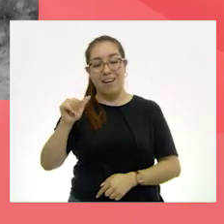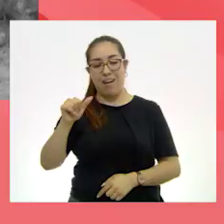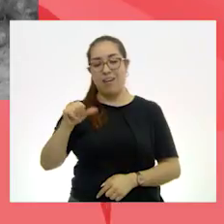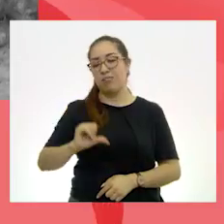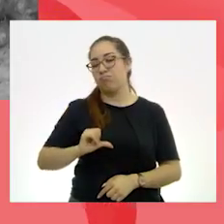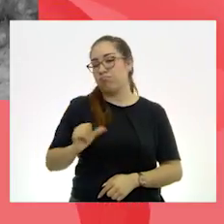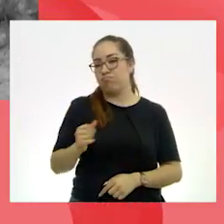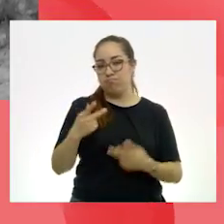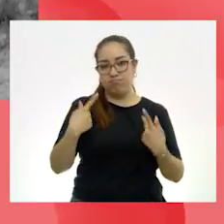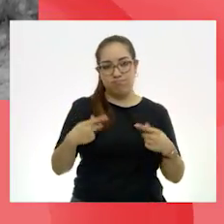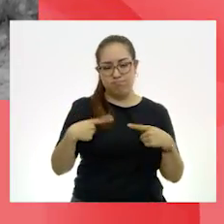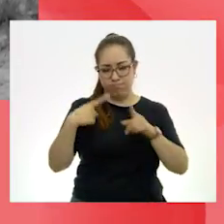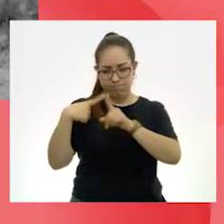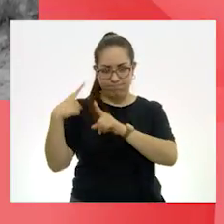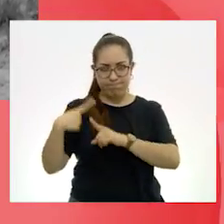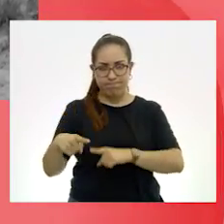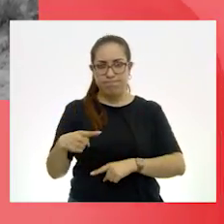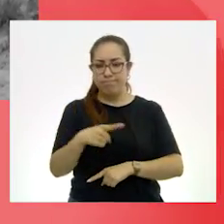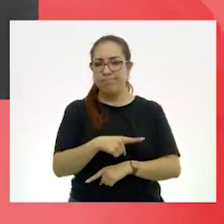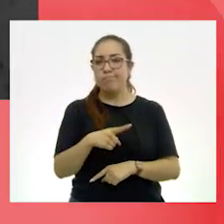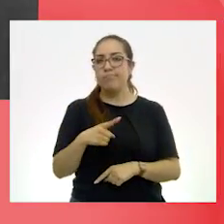mientras está Madero con él